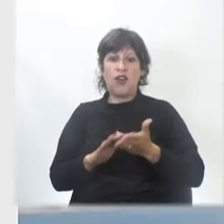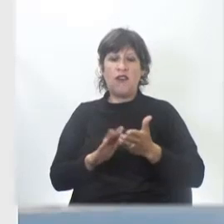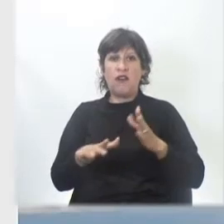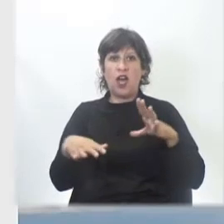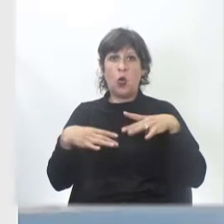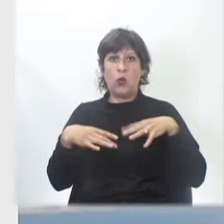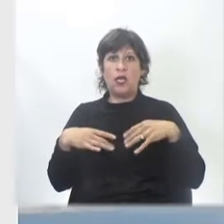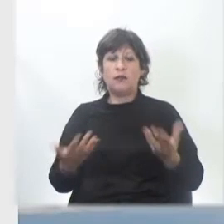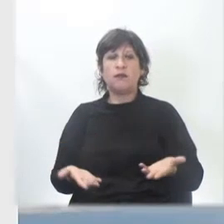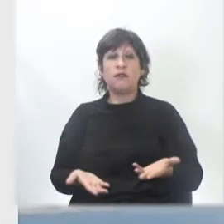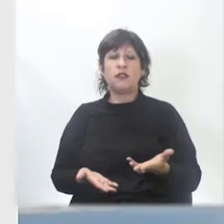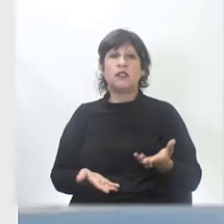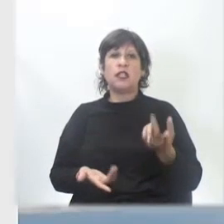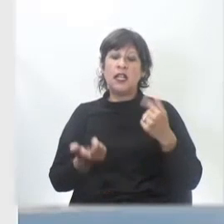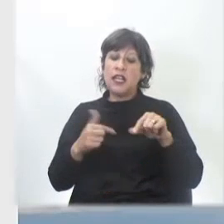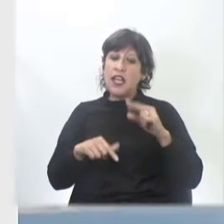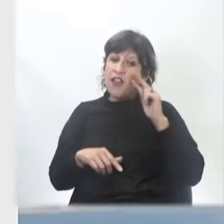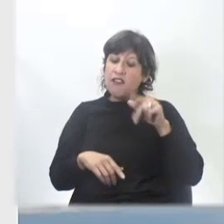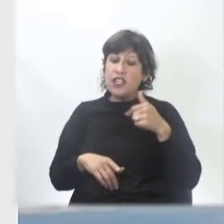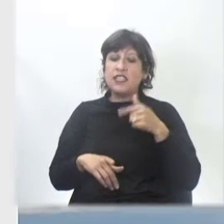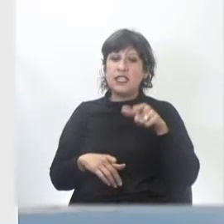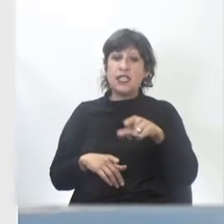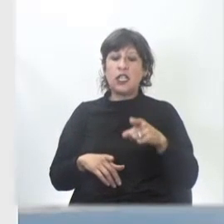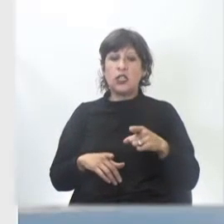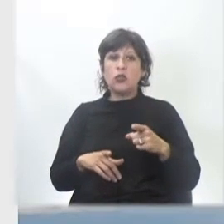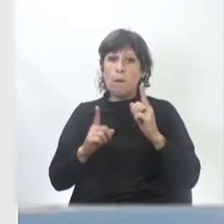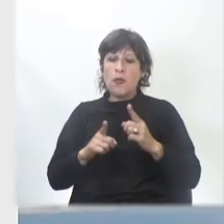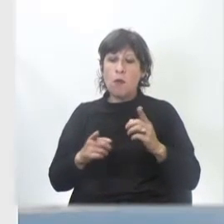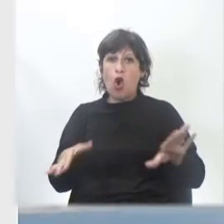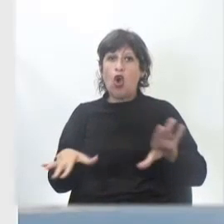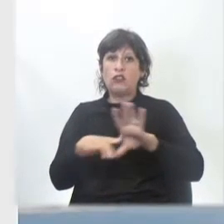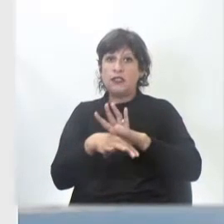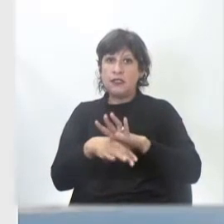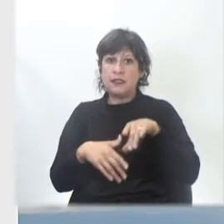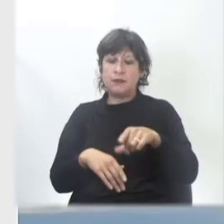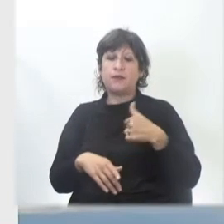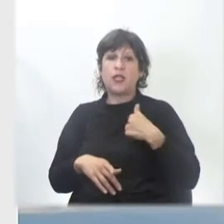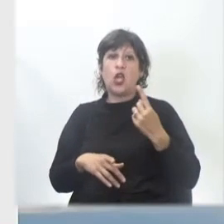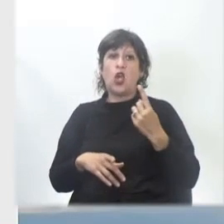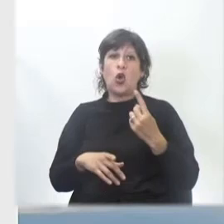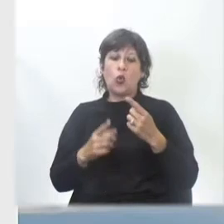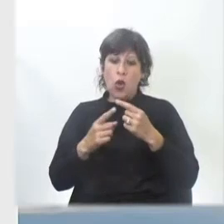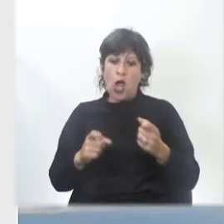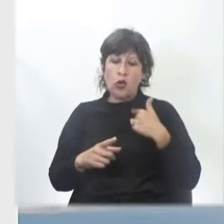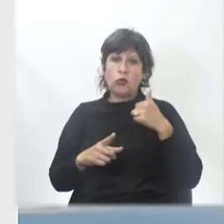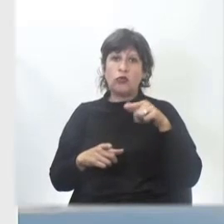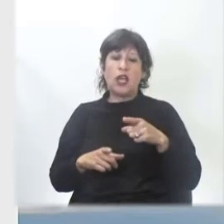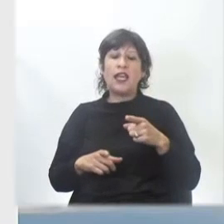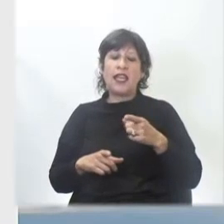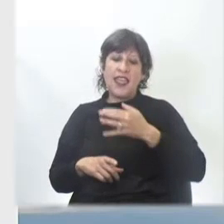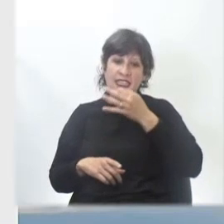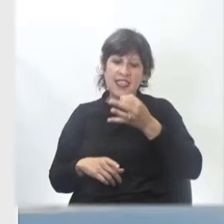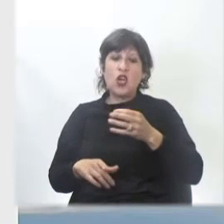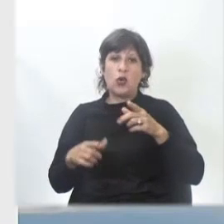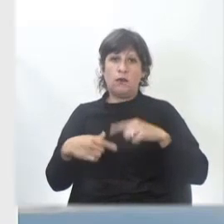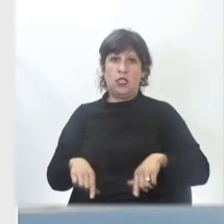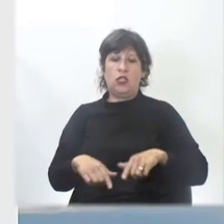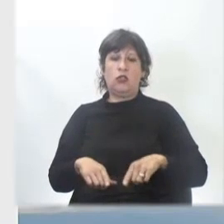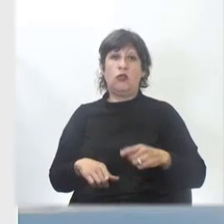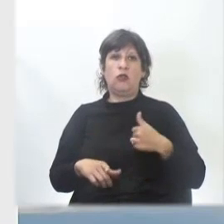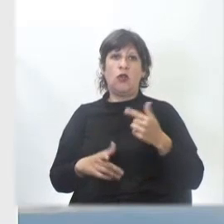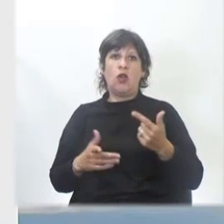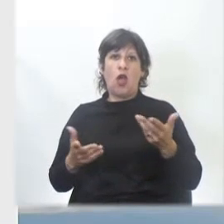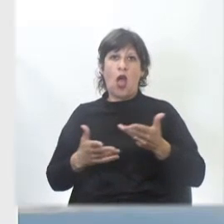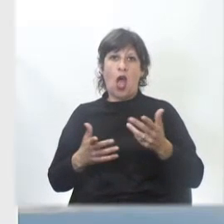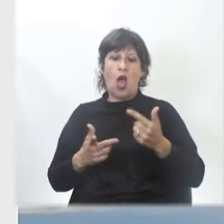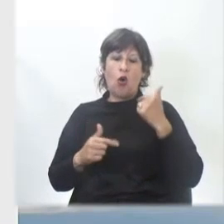Y fíjese que esto mismo coincide con algo que expresó el ministro, o mejor dicho, el actual